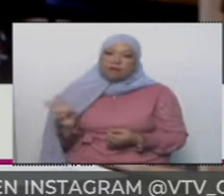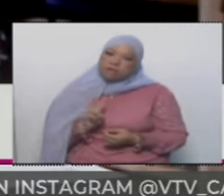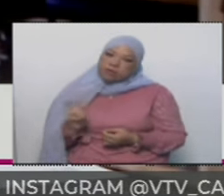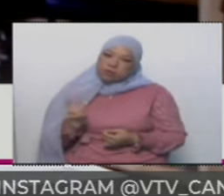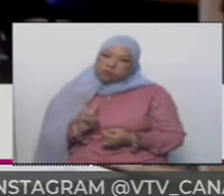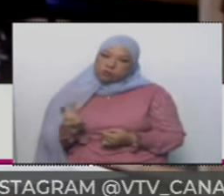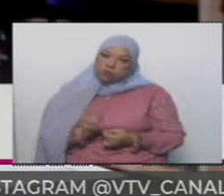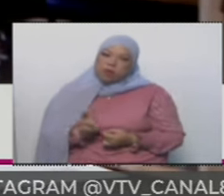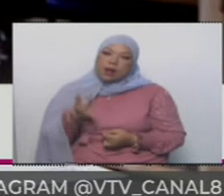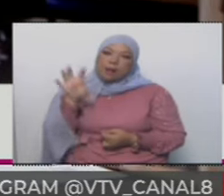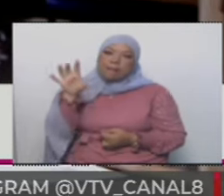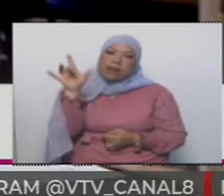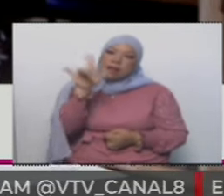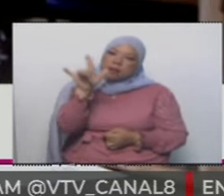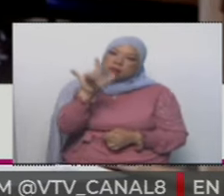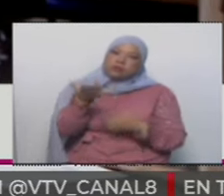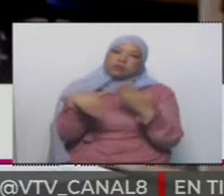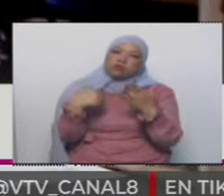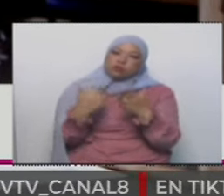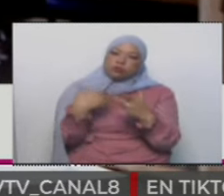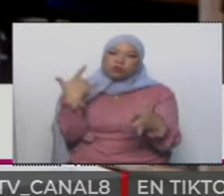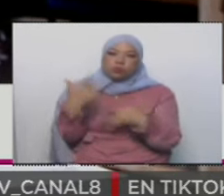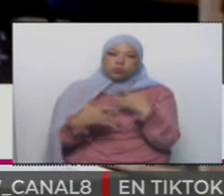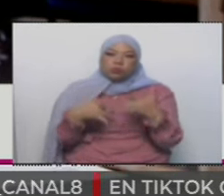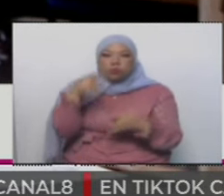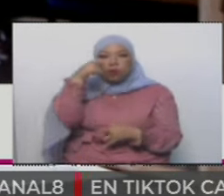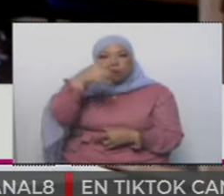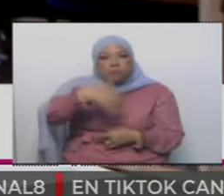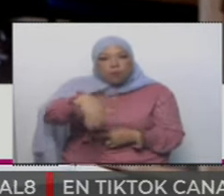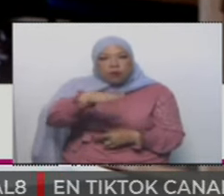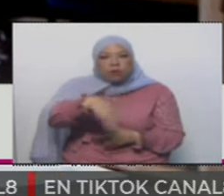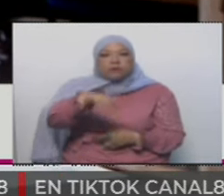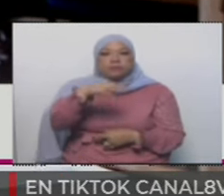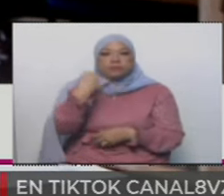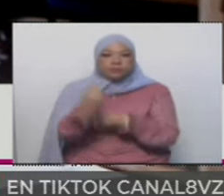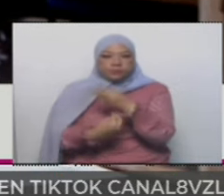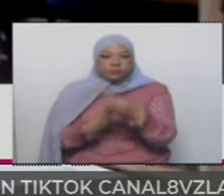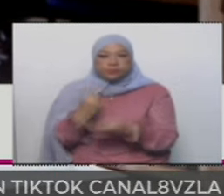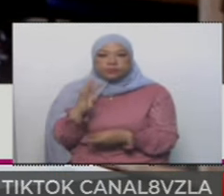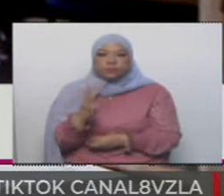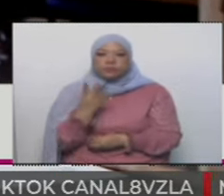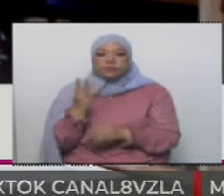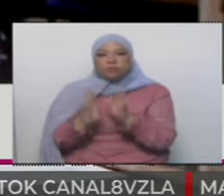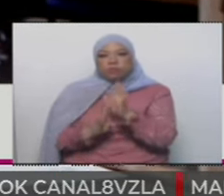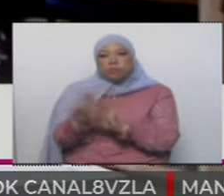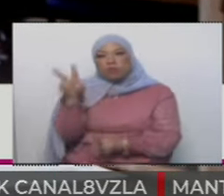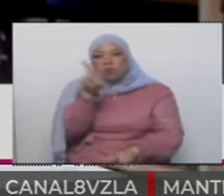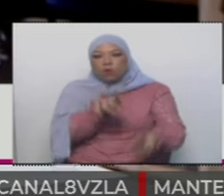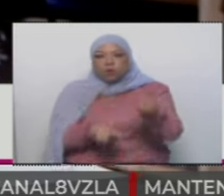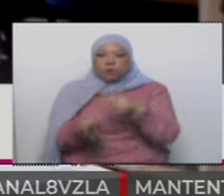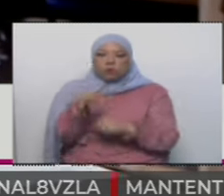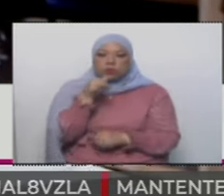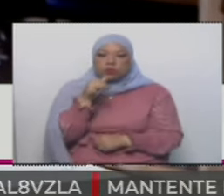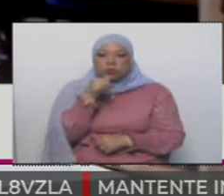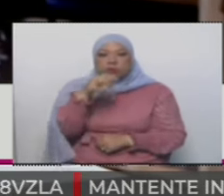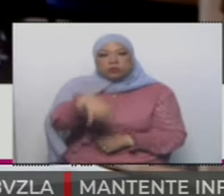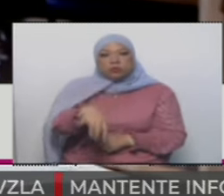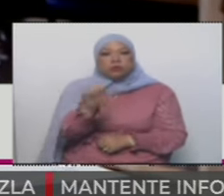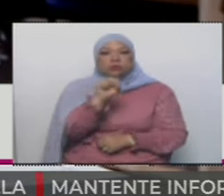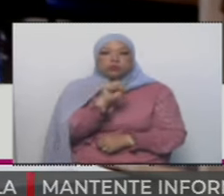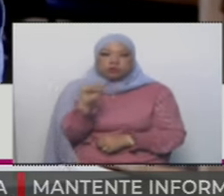querida, los poderes creadores del pueblo, hizo su cuarto festival en la región de